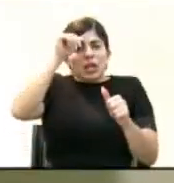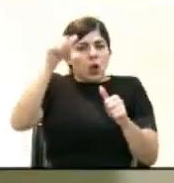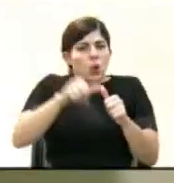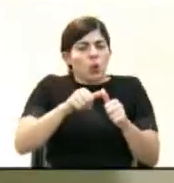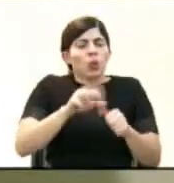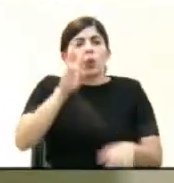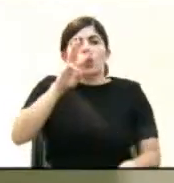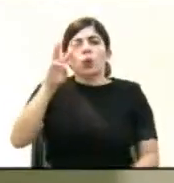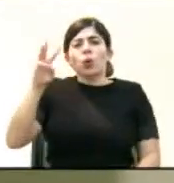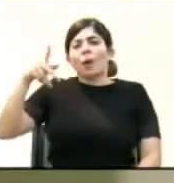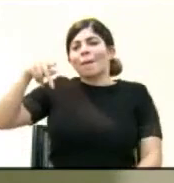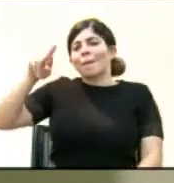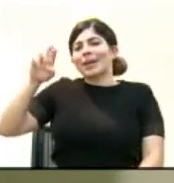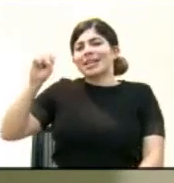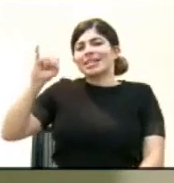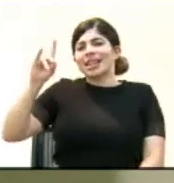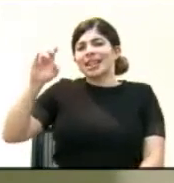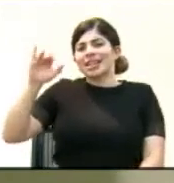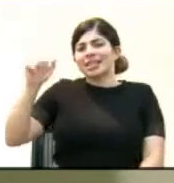el sitio